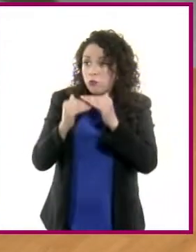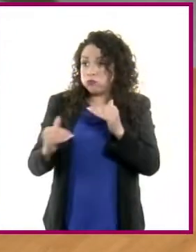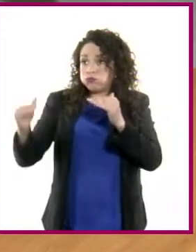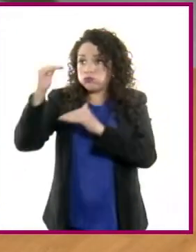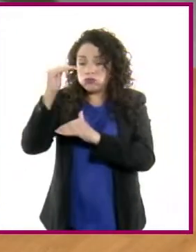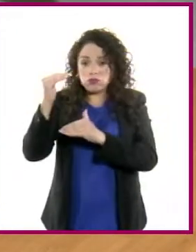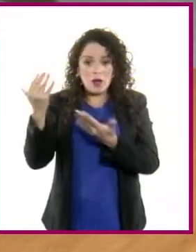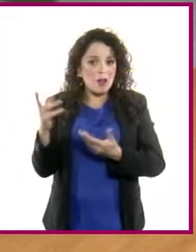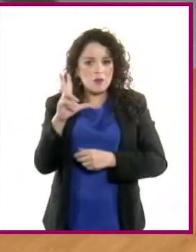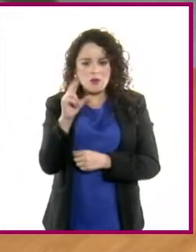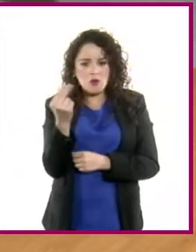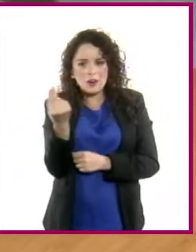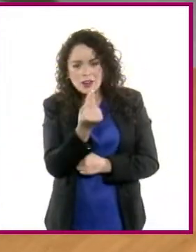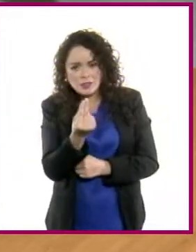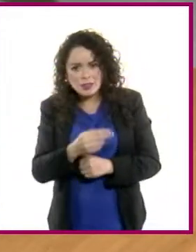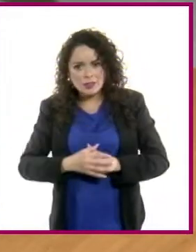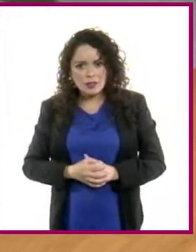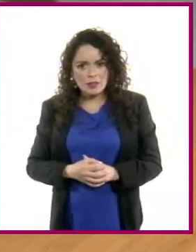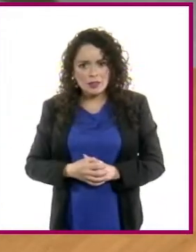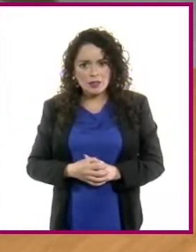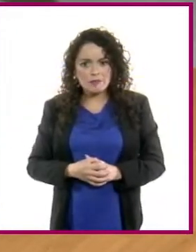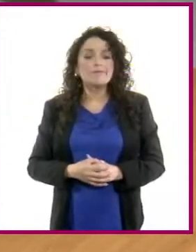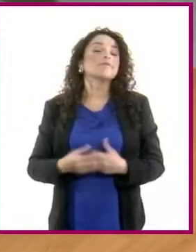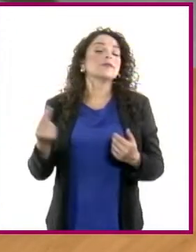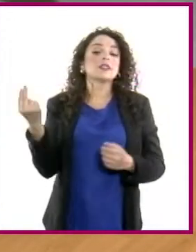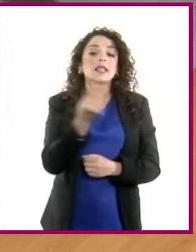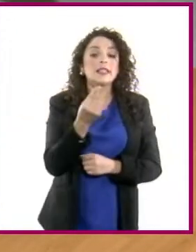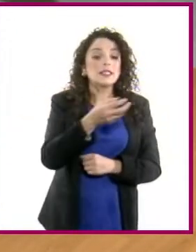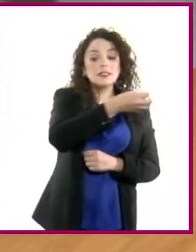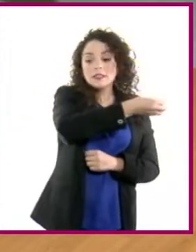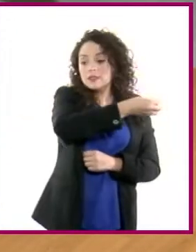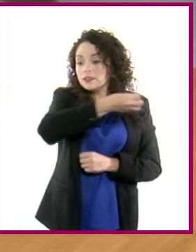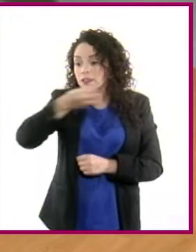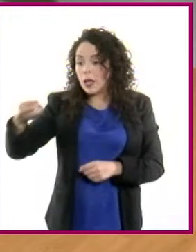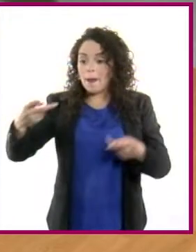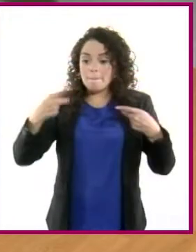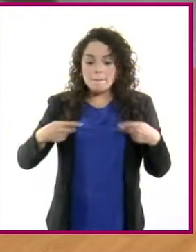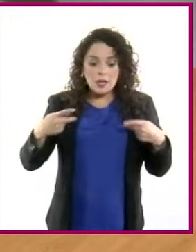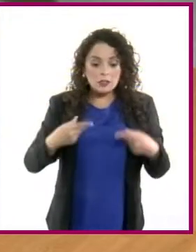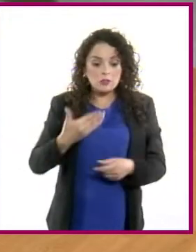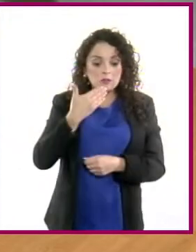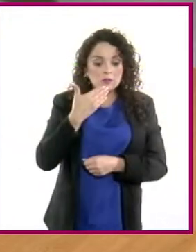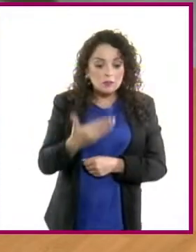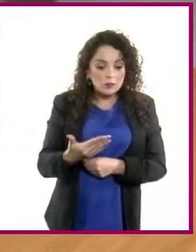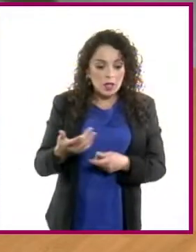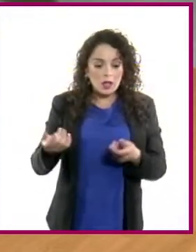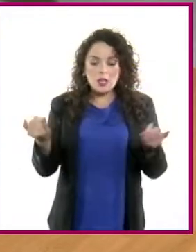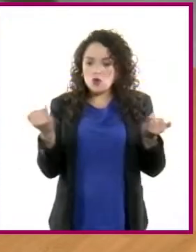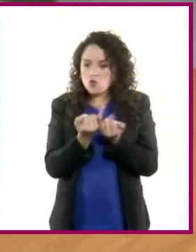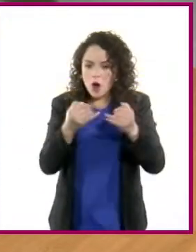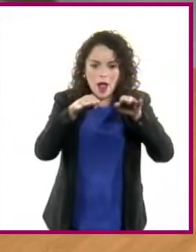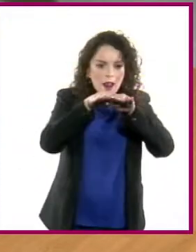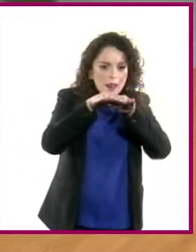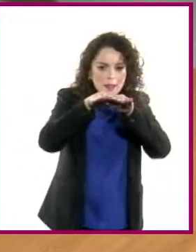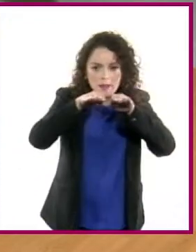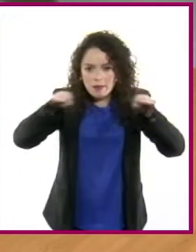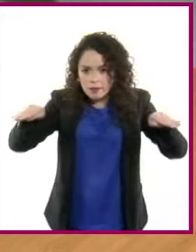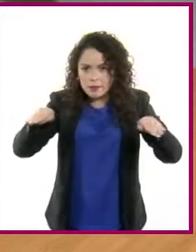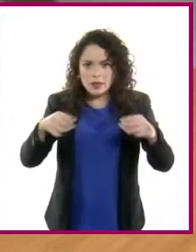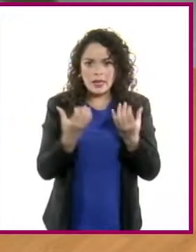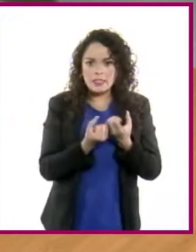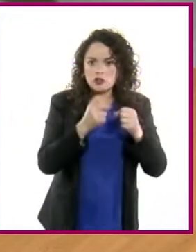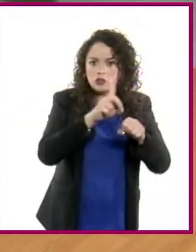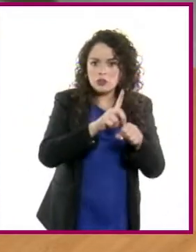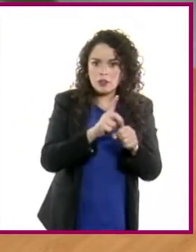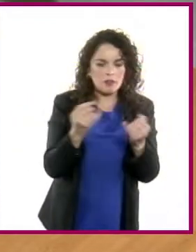agresiva, sino que dependa de la organización entre personas con igual posición en la sociedad.